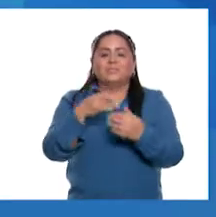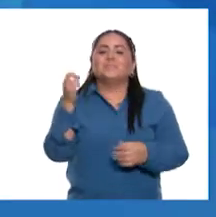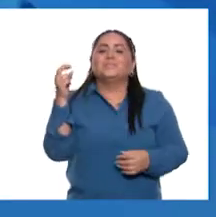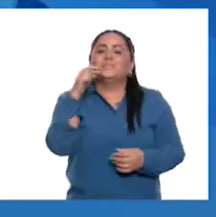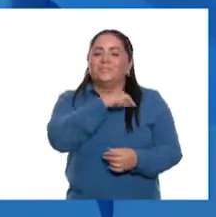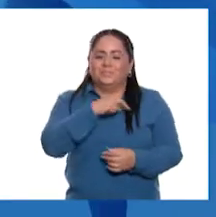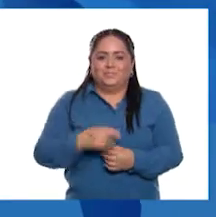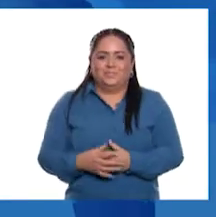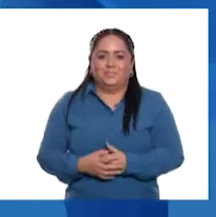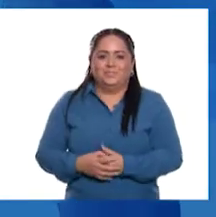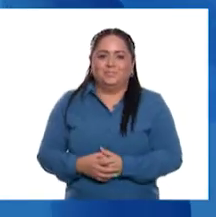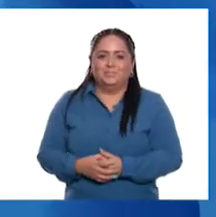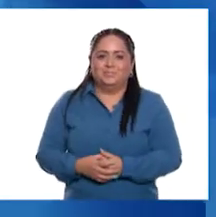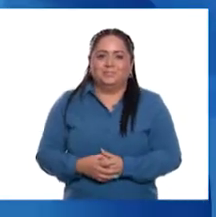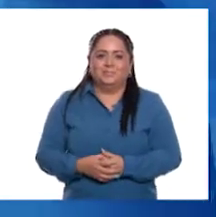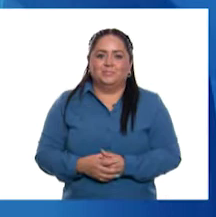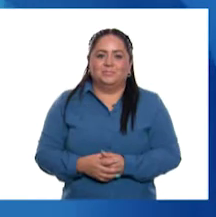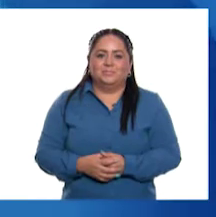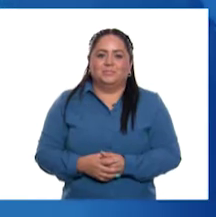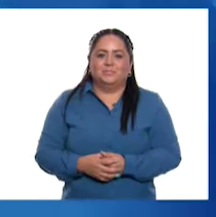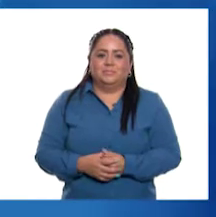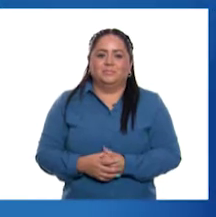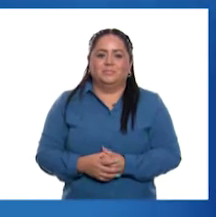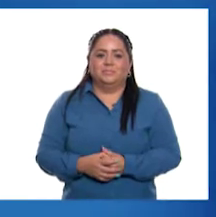chicas y chicos!